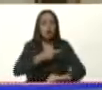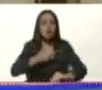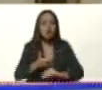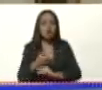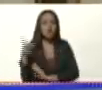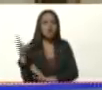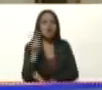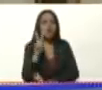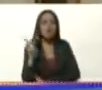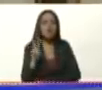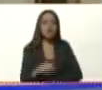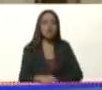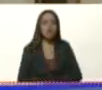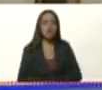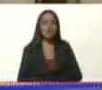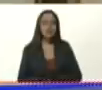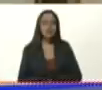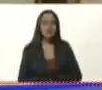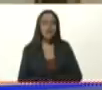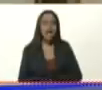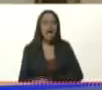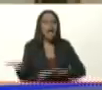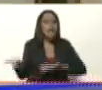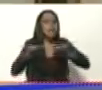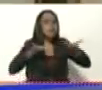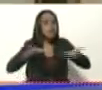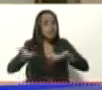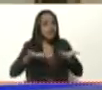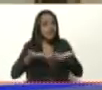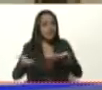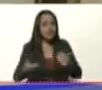en la frontera de que entre un caso o ya haya entrado.